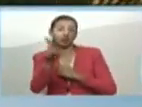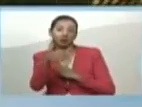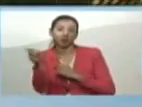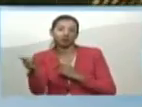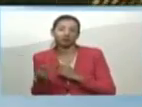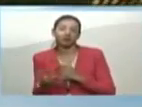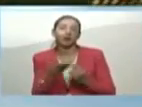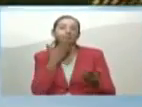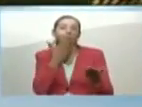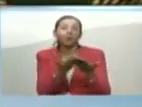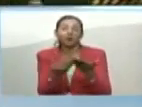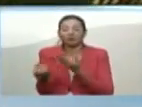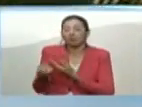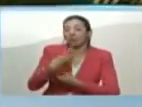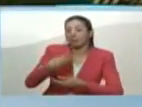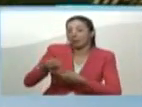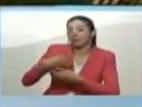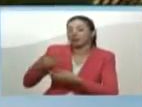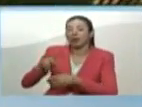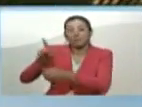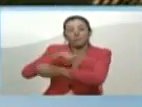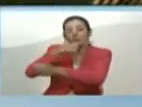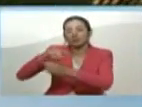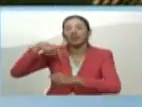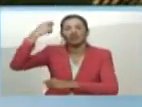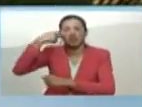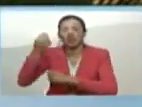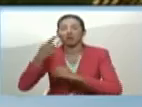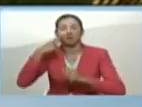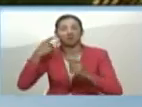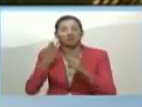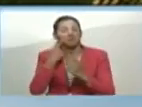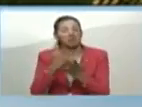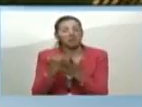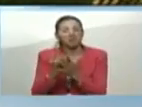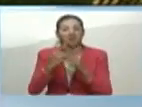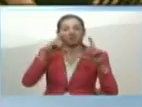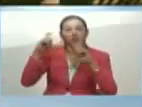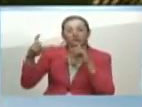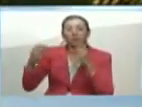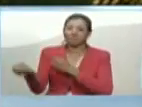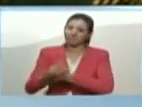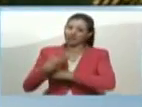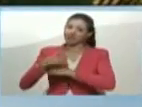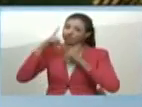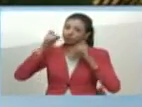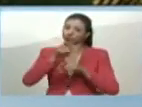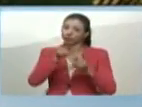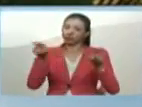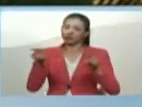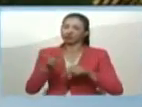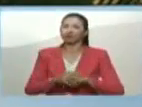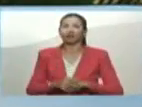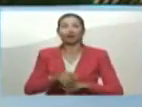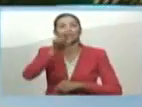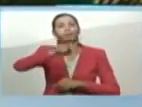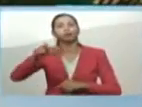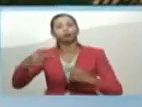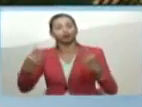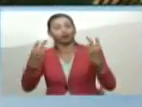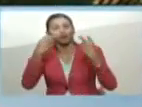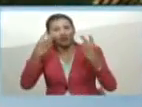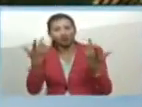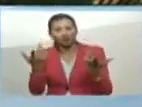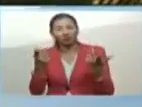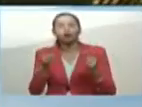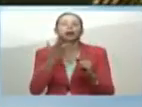propuestas, las cosas, las ideas, poesía, video, fotos. Mándenos fotos donde están ustedes, aquí nos están viendo, donde nos están viendo.